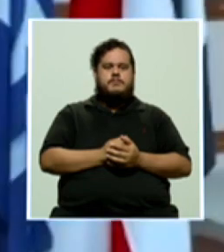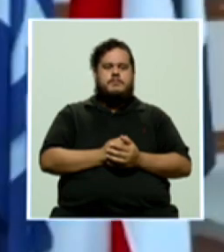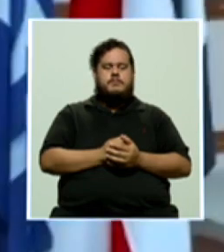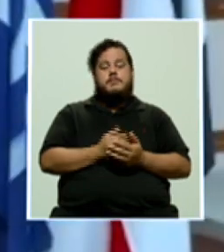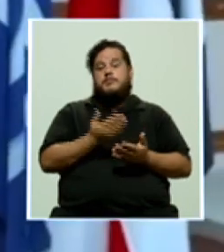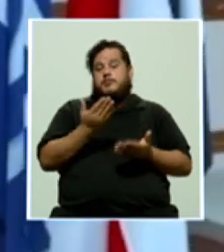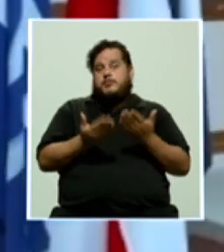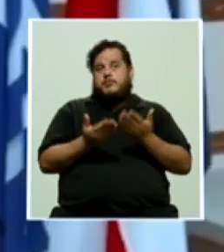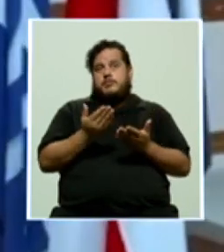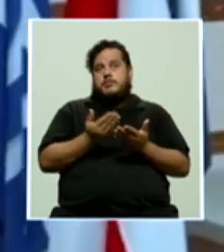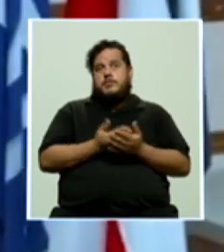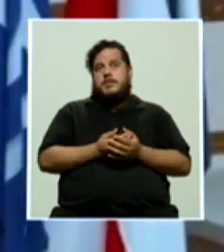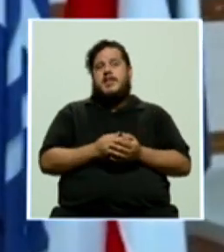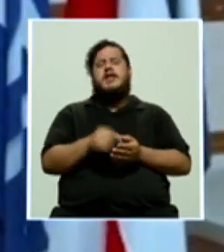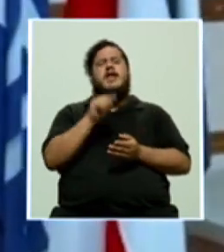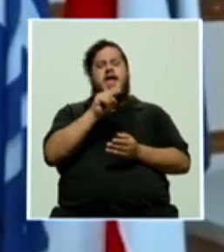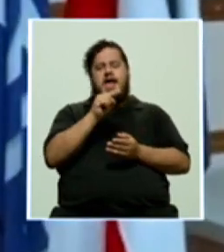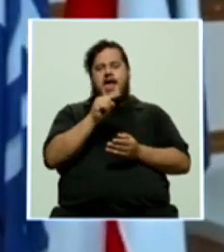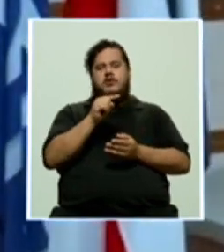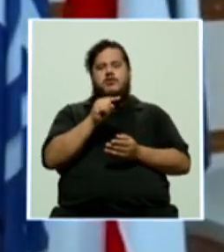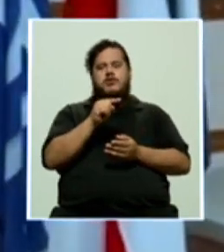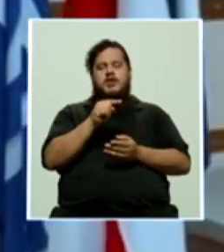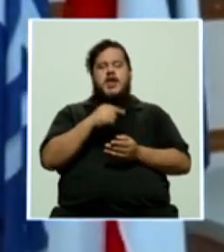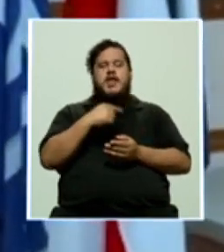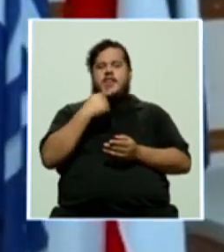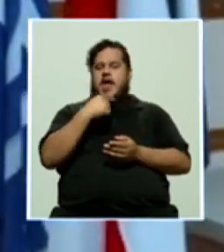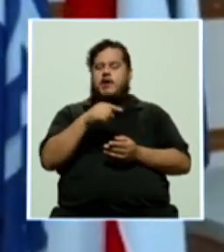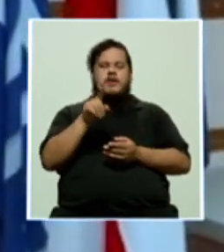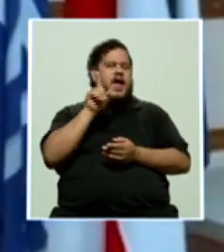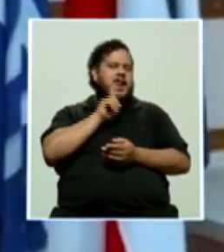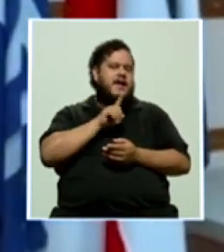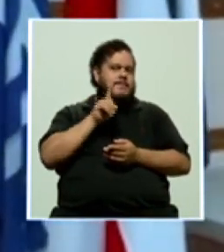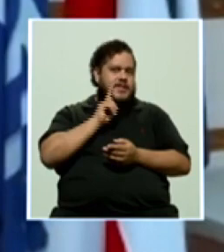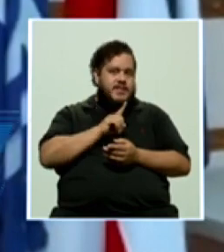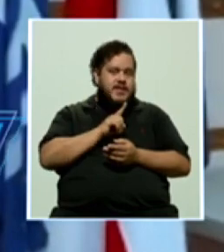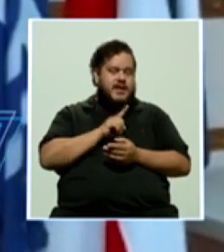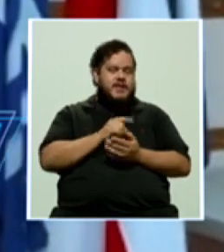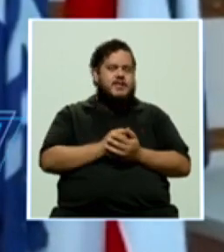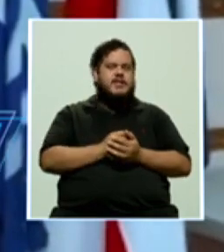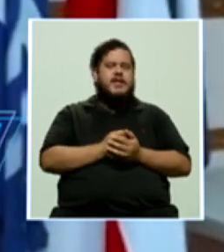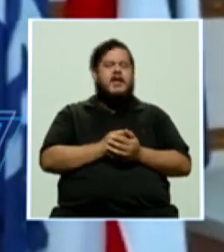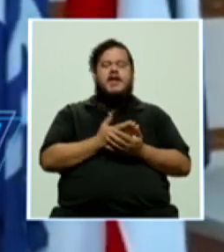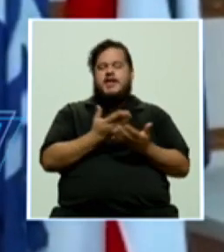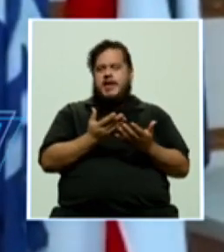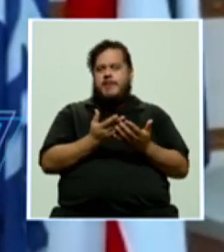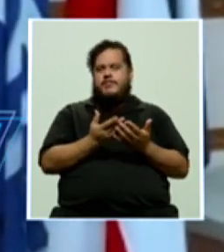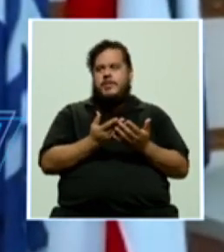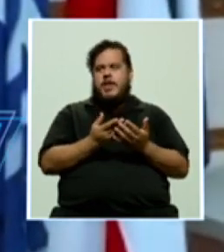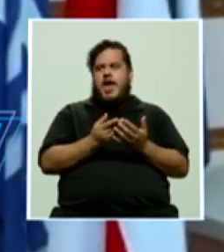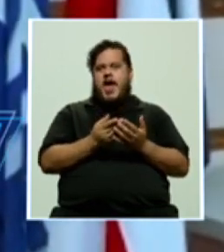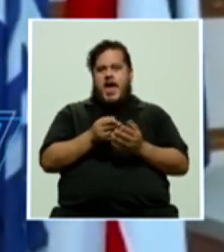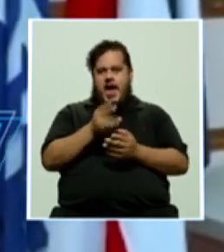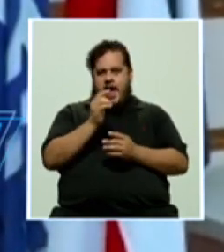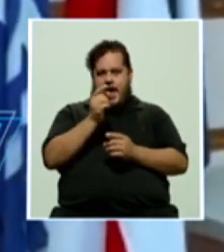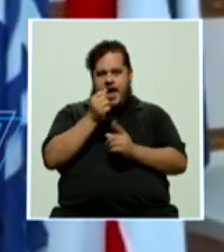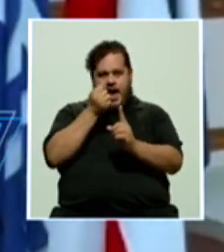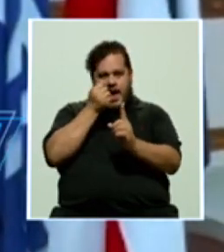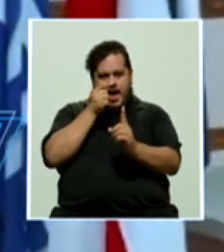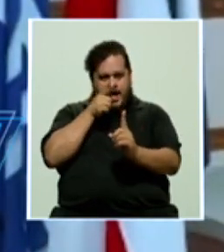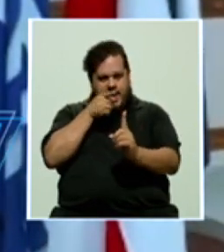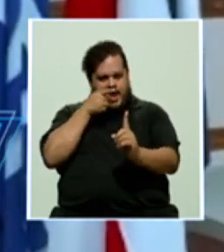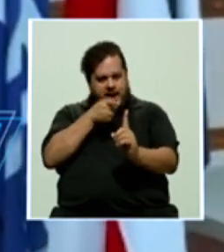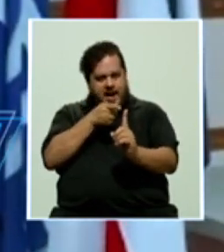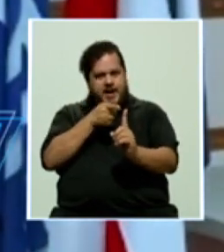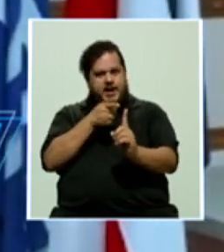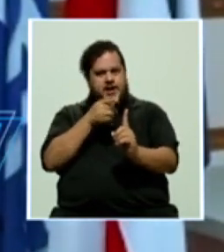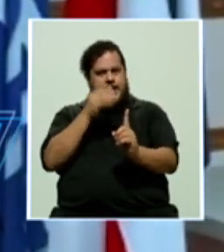Quizás un poco ellos desmintieron indirectamente, por supuesto, al propio Alvarado. No es